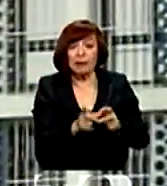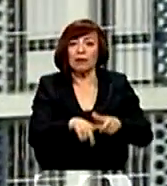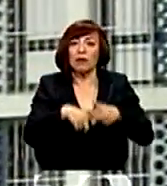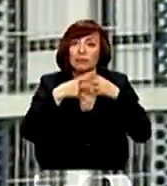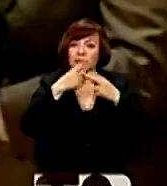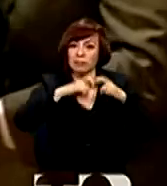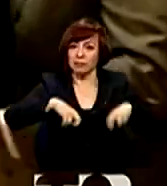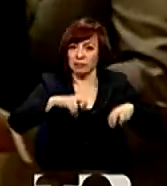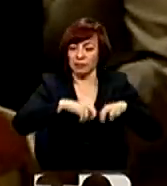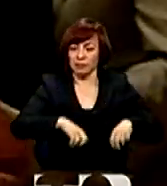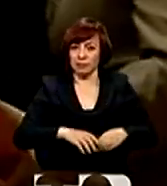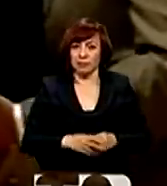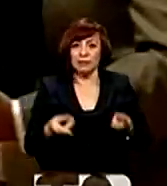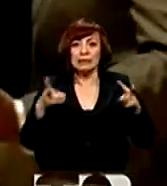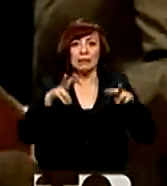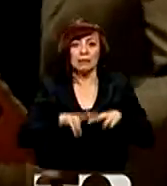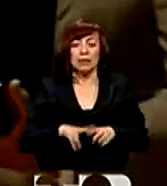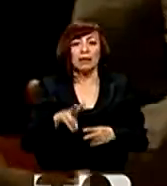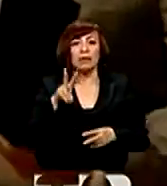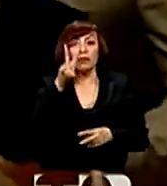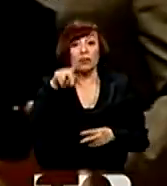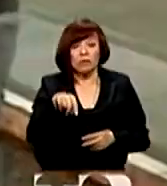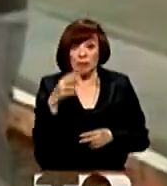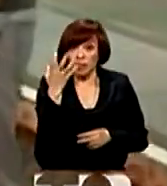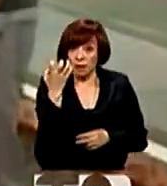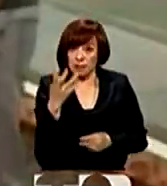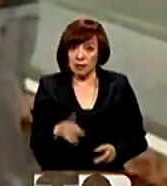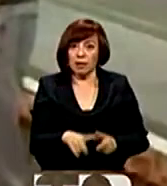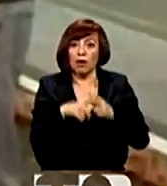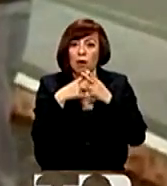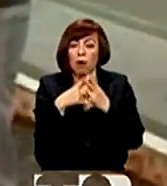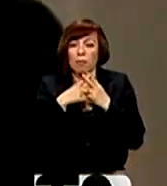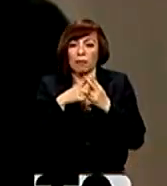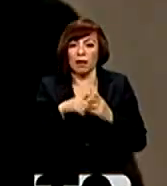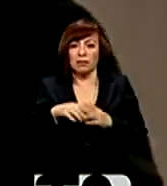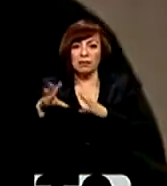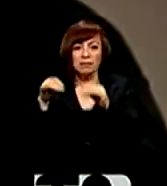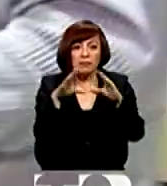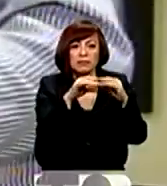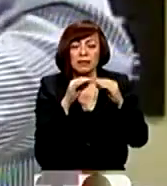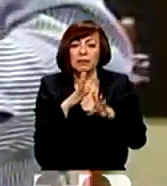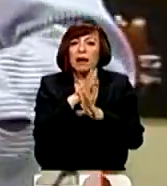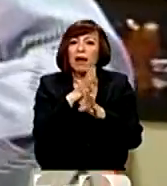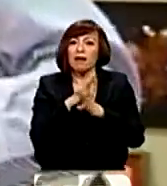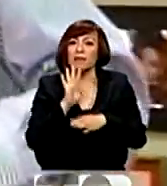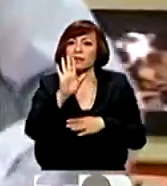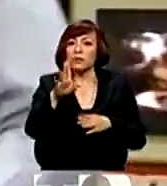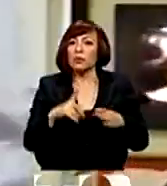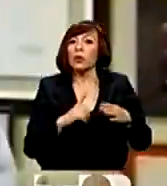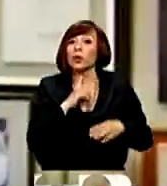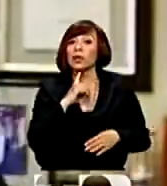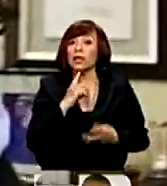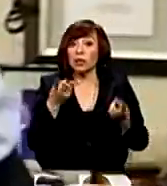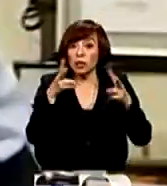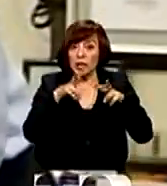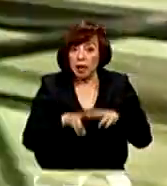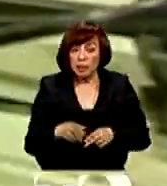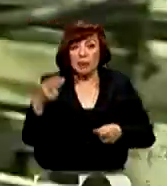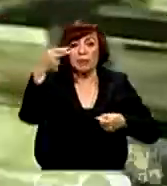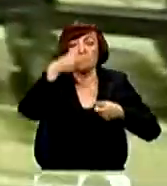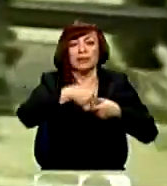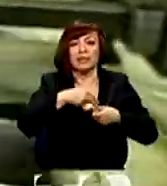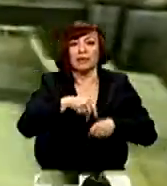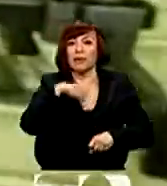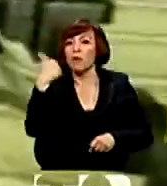peculado. Además, desde 2015 comenzaron los rumores sobre su relación a través de su tío con el empresario Tomislav Topic. En